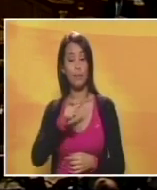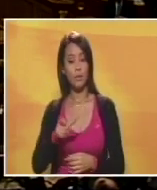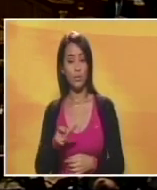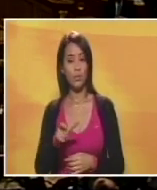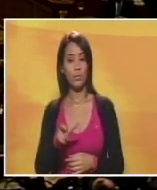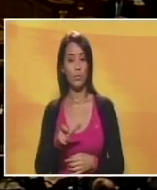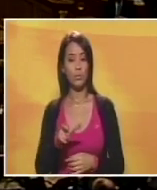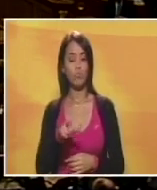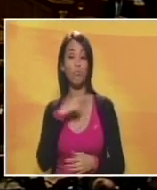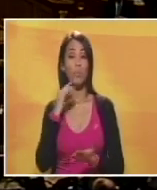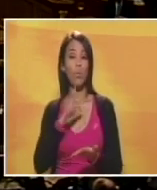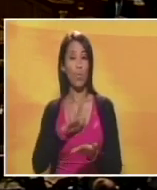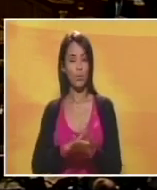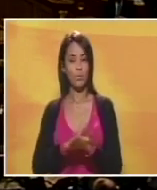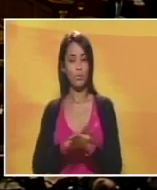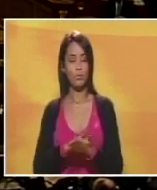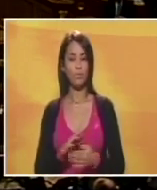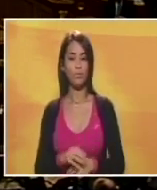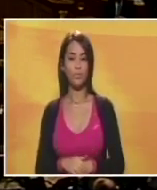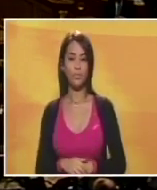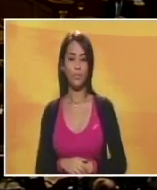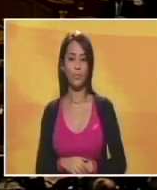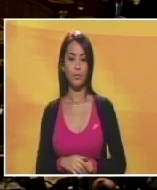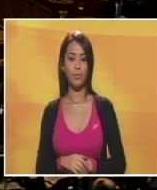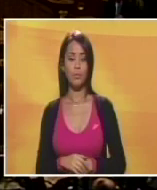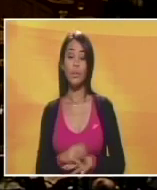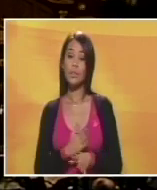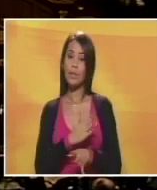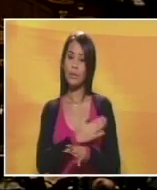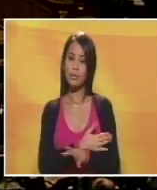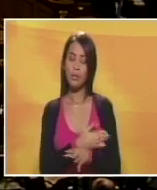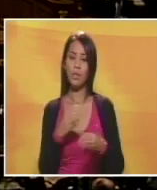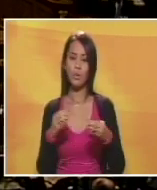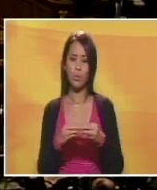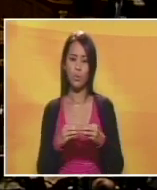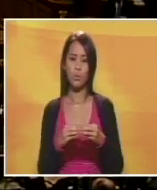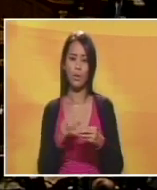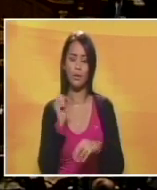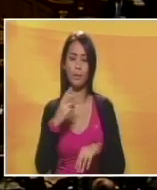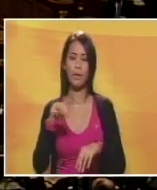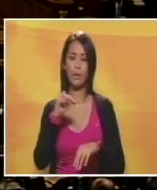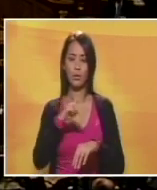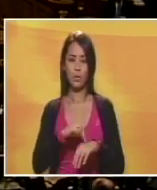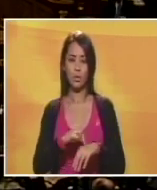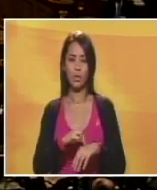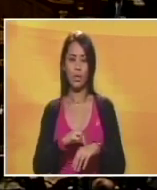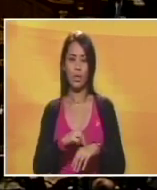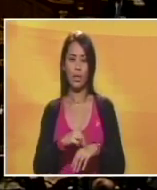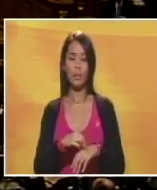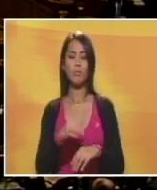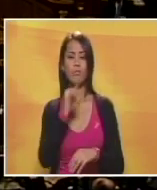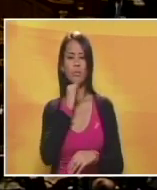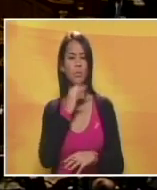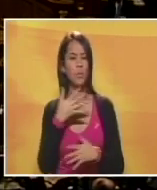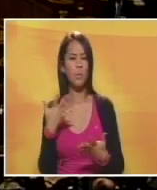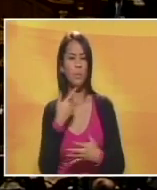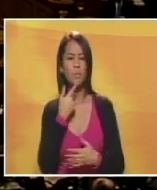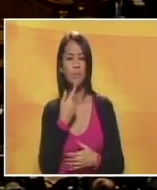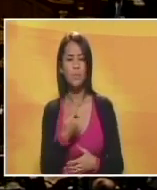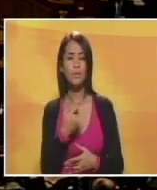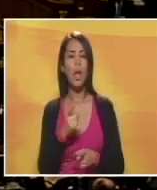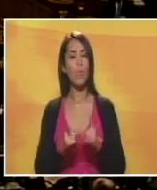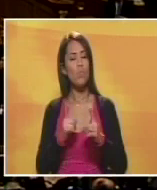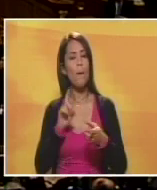y nosotros, previo a la sesión de la Asamblea Nacional, pudimos recoger el testimonio de una de